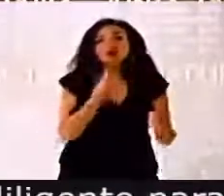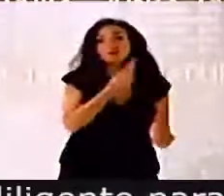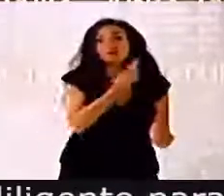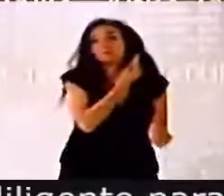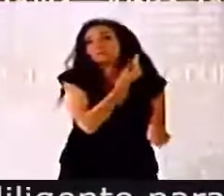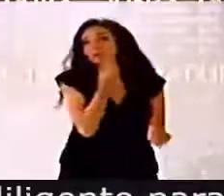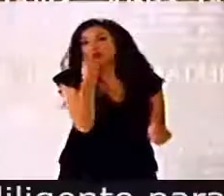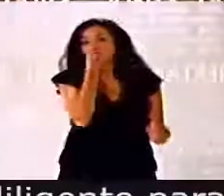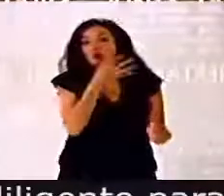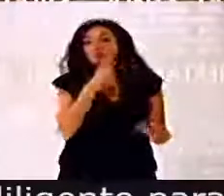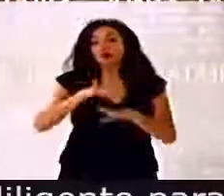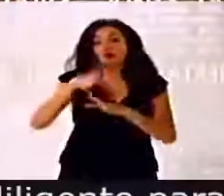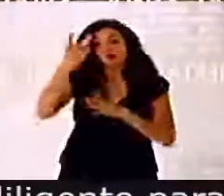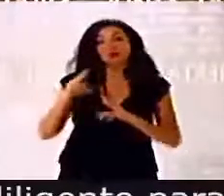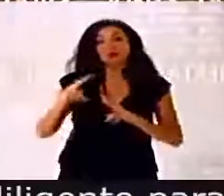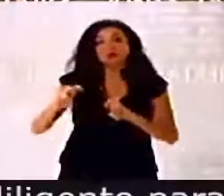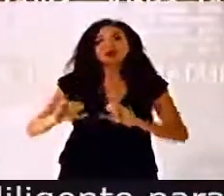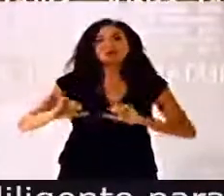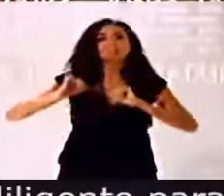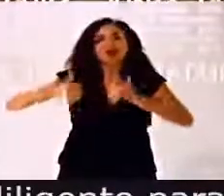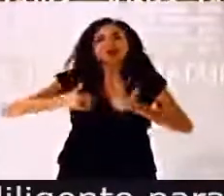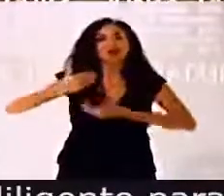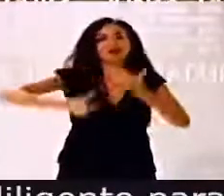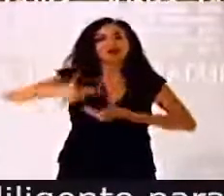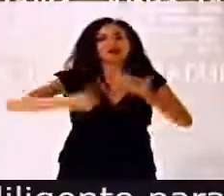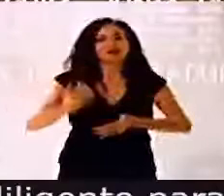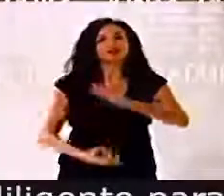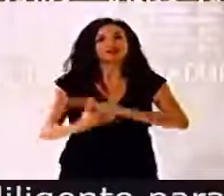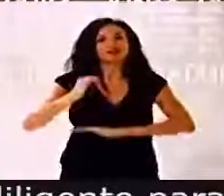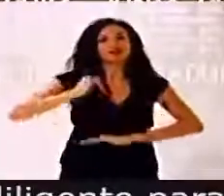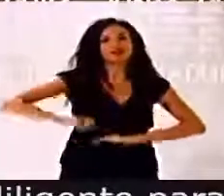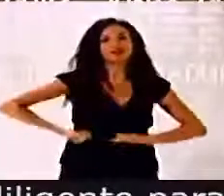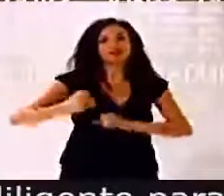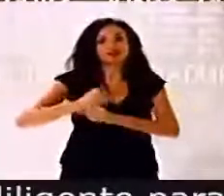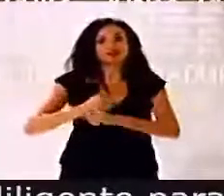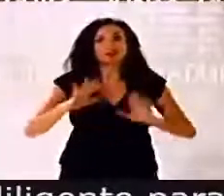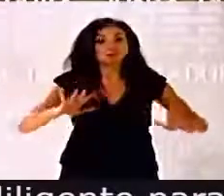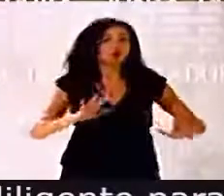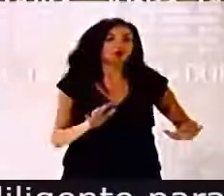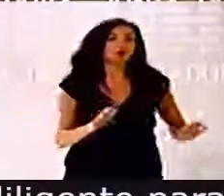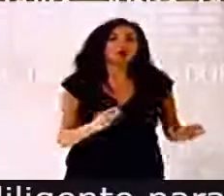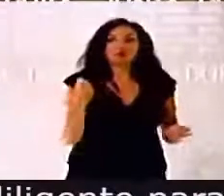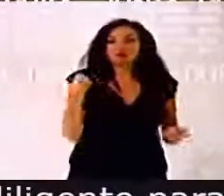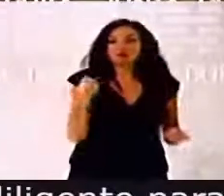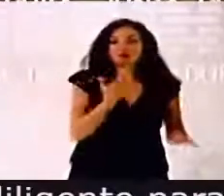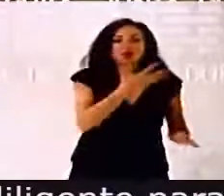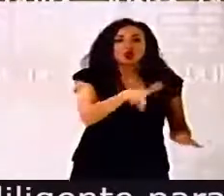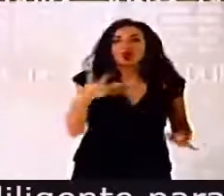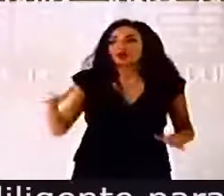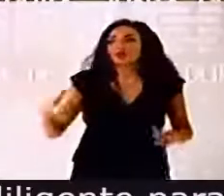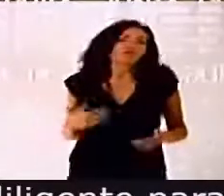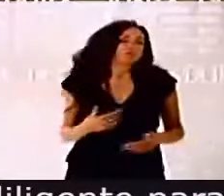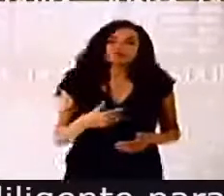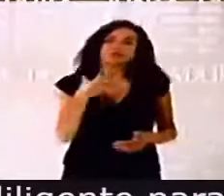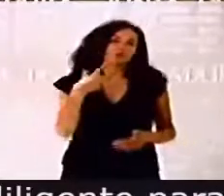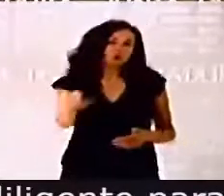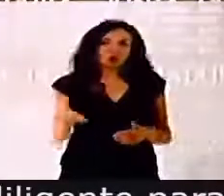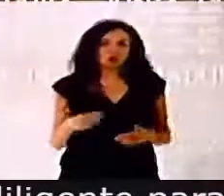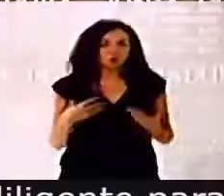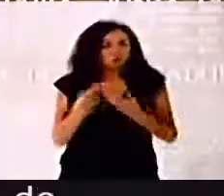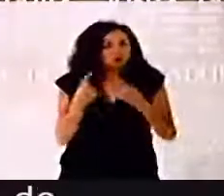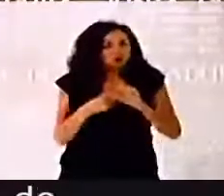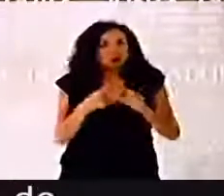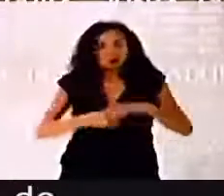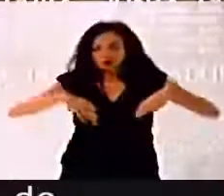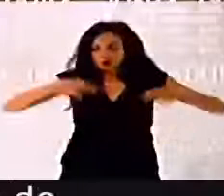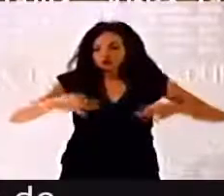empresarial salga adelante y genere riqueza y empleo. Pero la oportunidad de dónde, no. La Junta de Extremadura lo que tiene que garantizar siempre es que